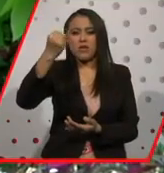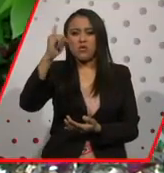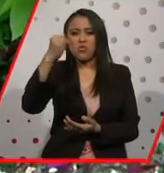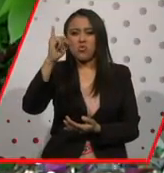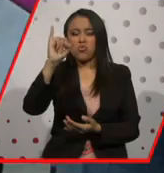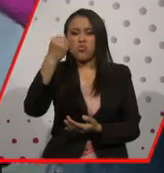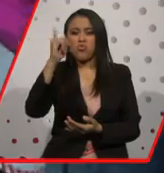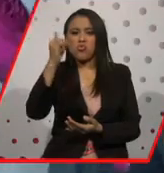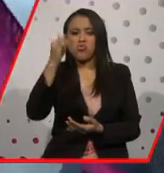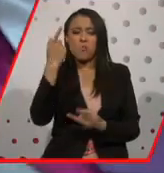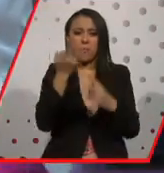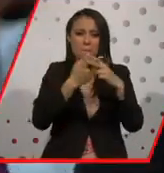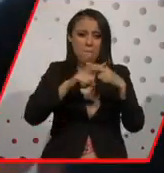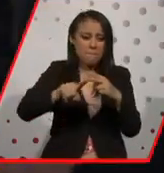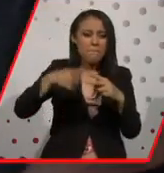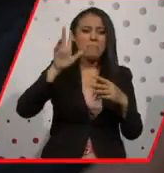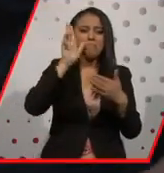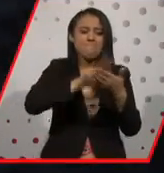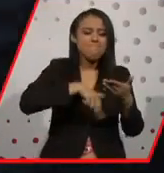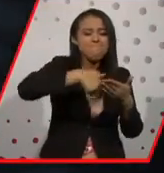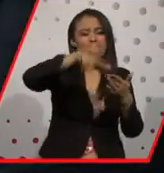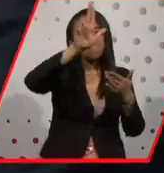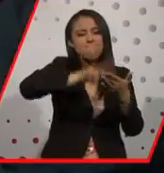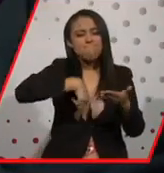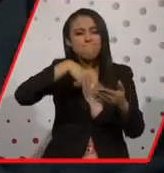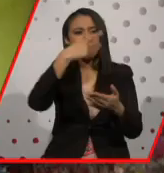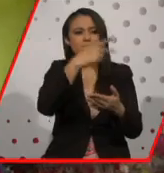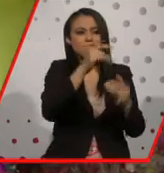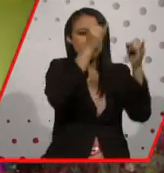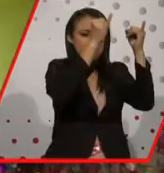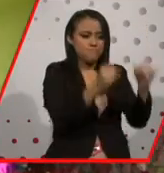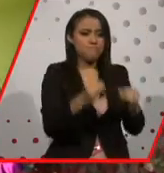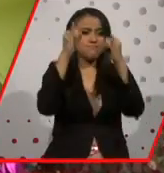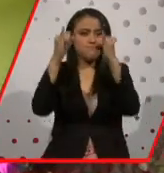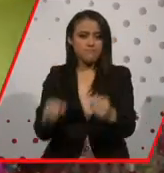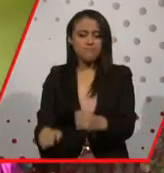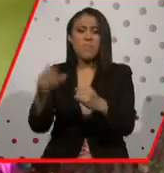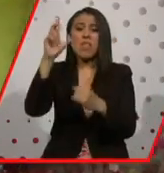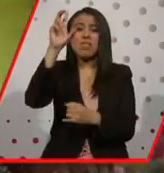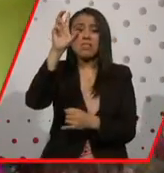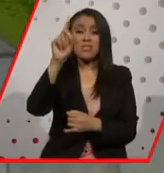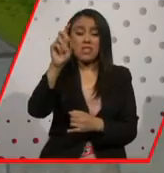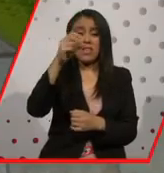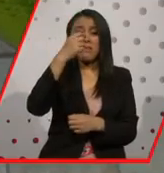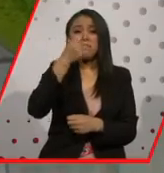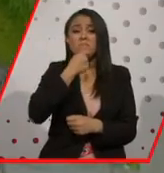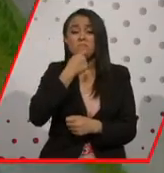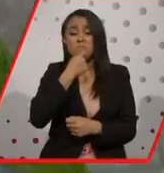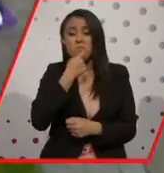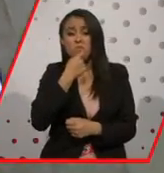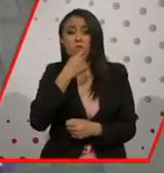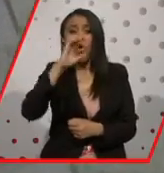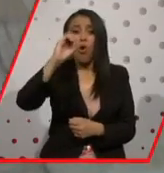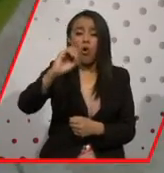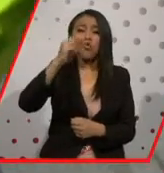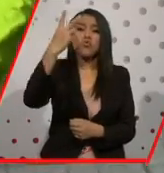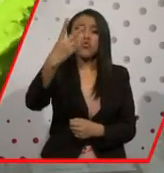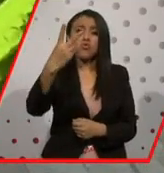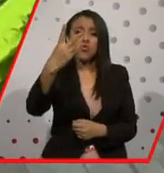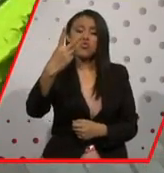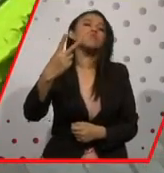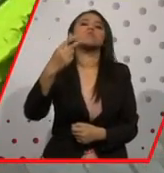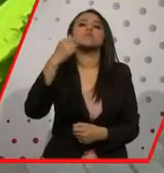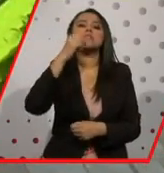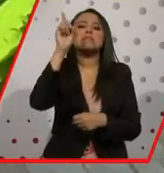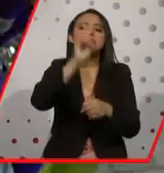ya que la decoración de cada piñata va desde los 30 minutos hasta los 2 días. O sea, la piñata no solamente es ven, rómpela